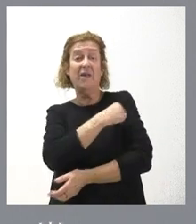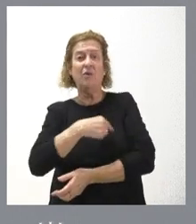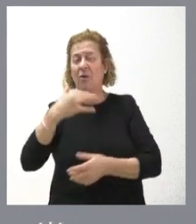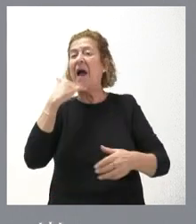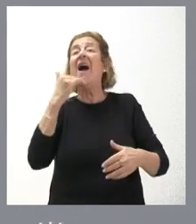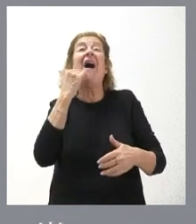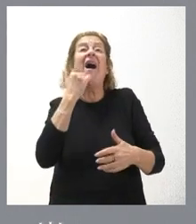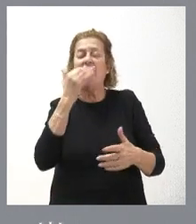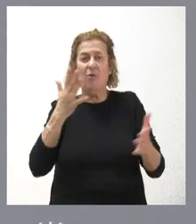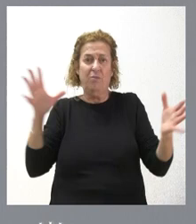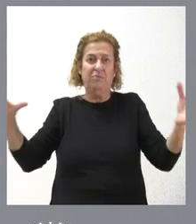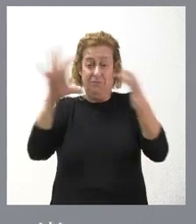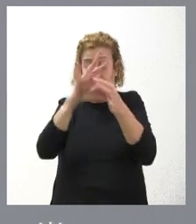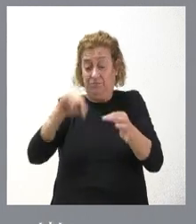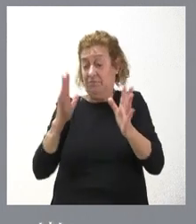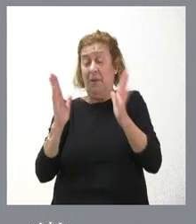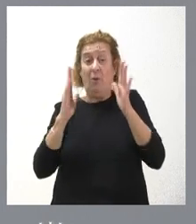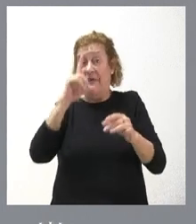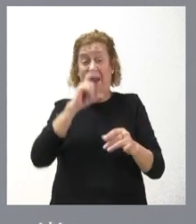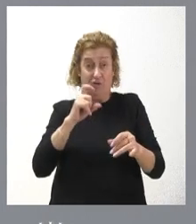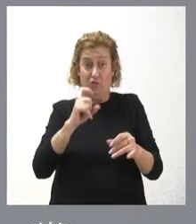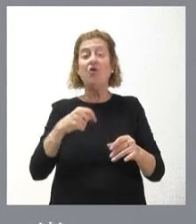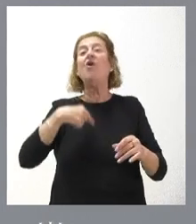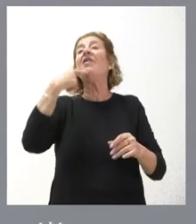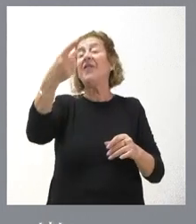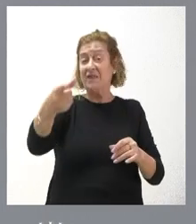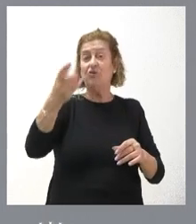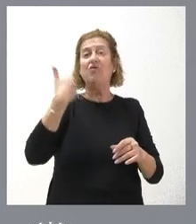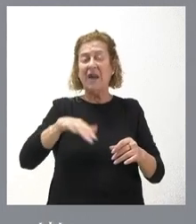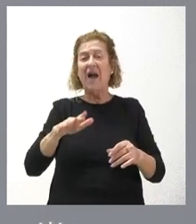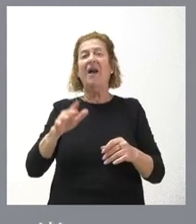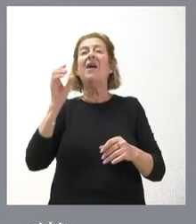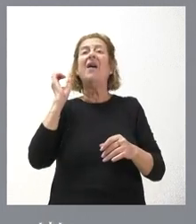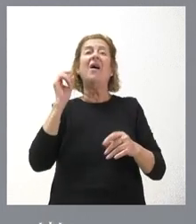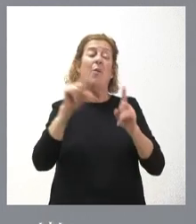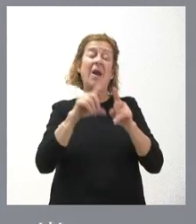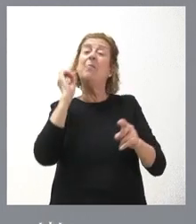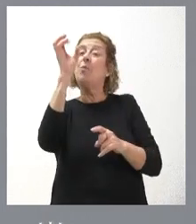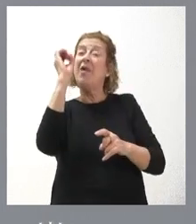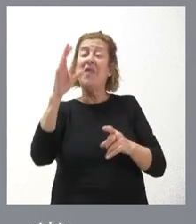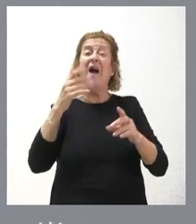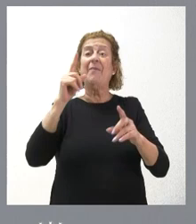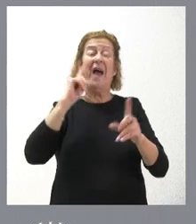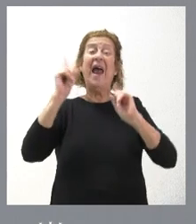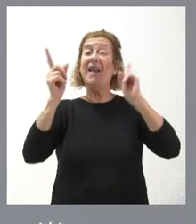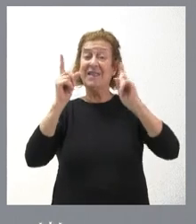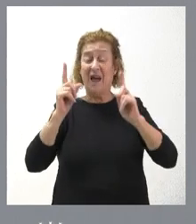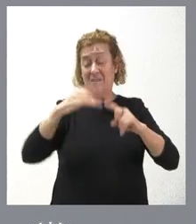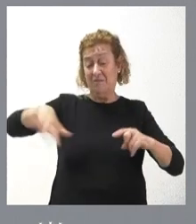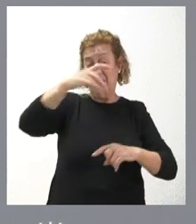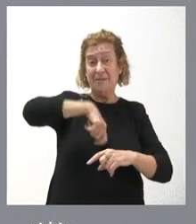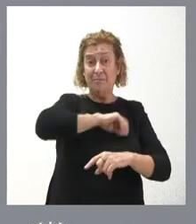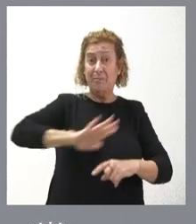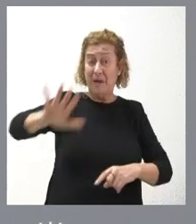consustancial a esta época del año Según como les he dicho la ponencia de alertas que es ámbito nacional ha certificado que